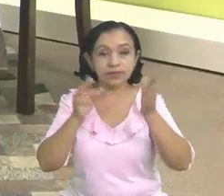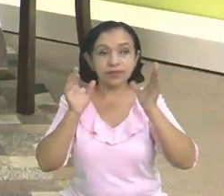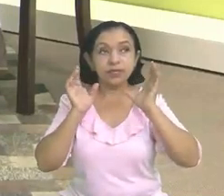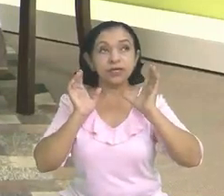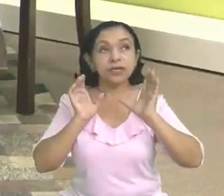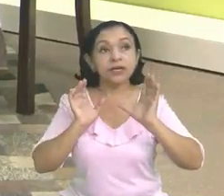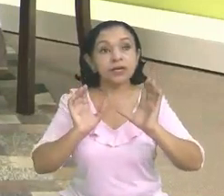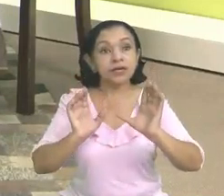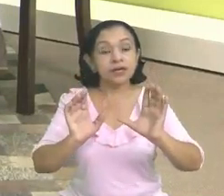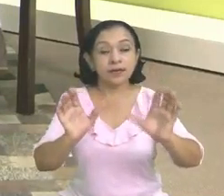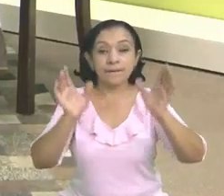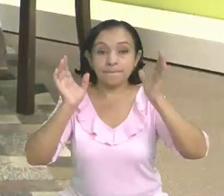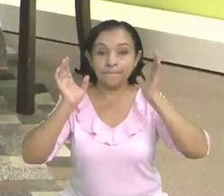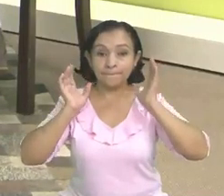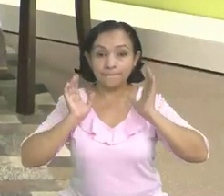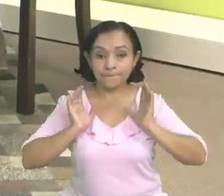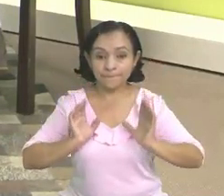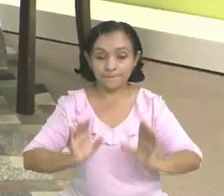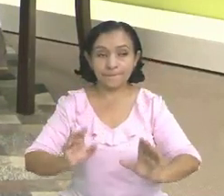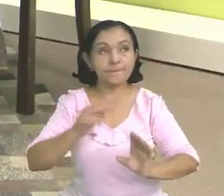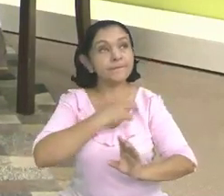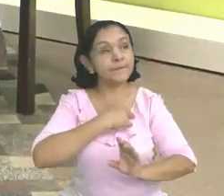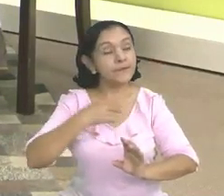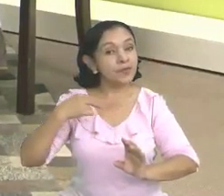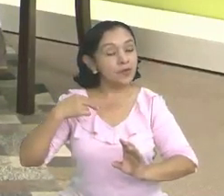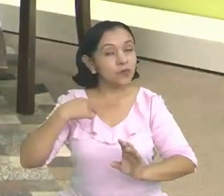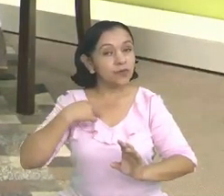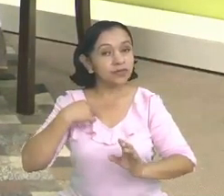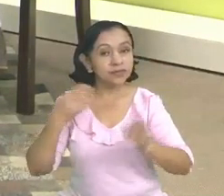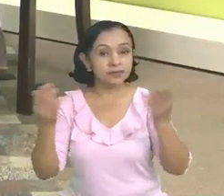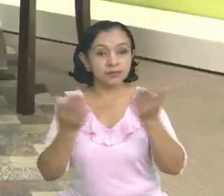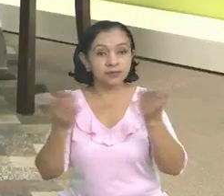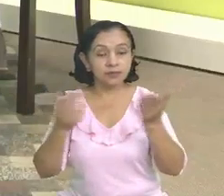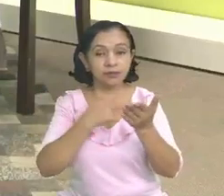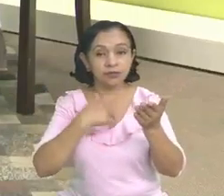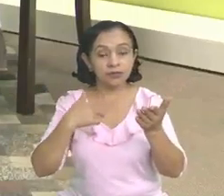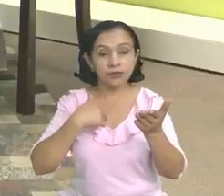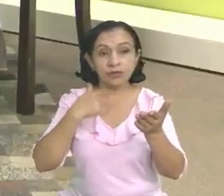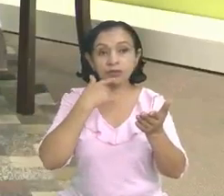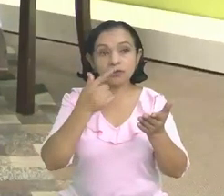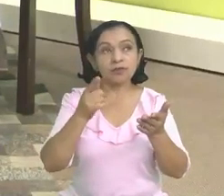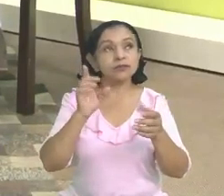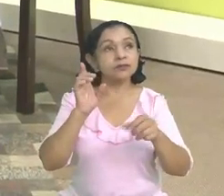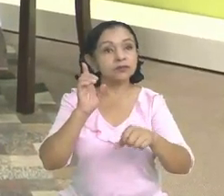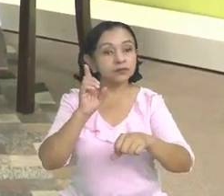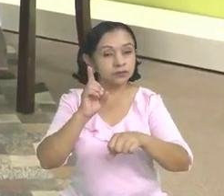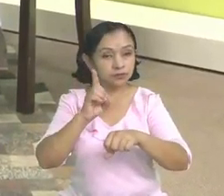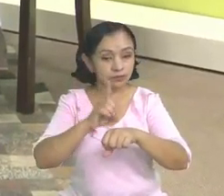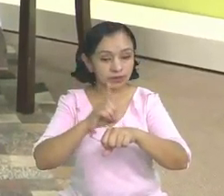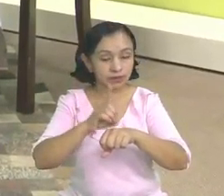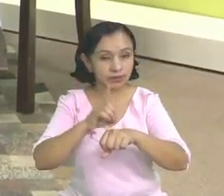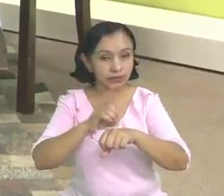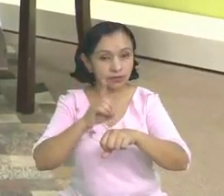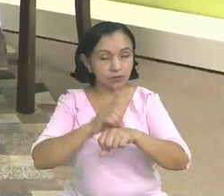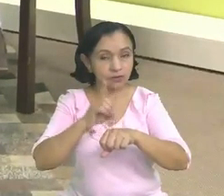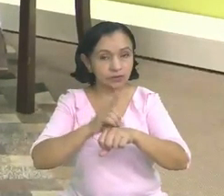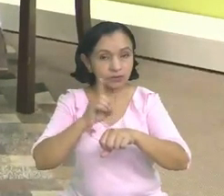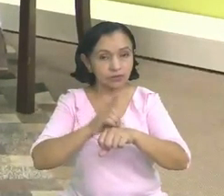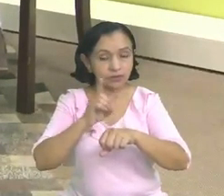suman los cambios físicos, ¿verdad? Entonces eso lo hace como que el punto de partida a otra etapa. Es una mezcla también, porque tienen que ver